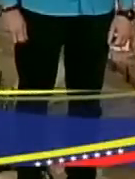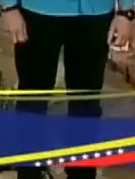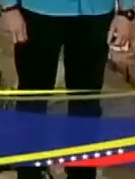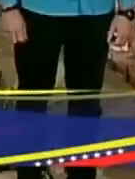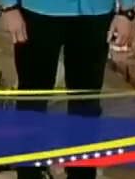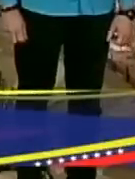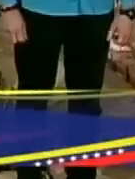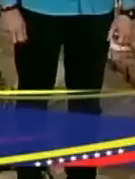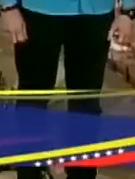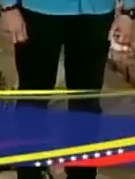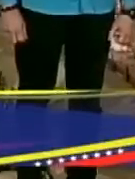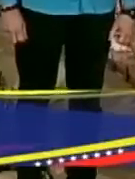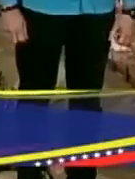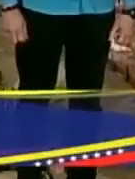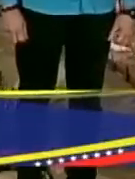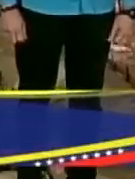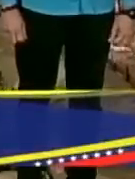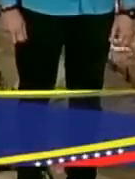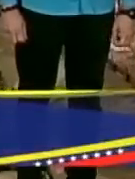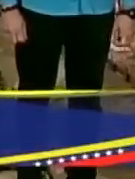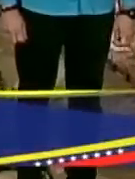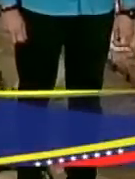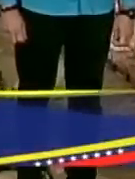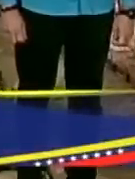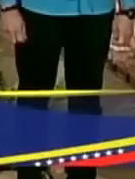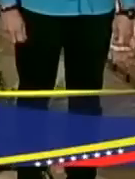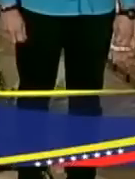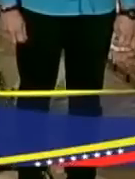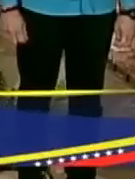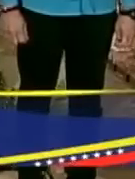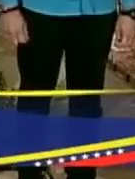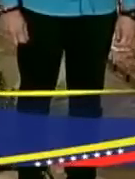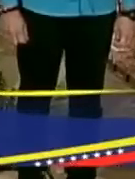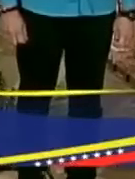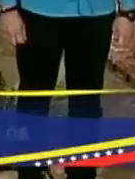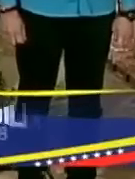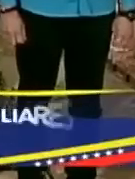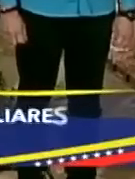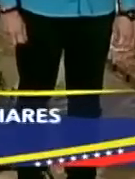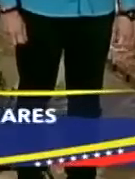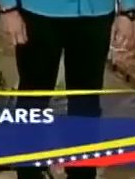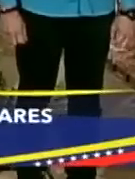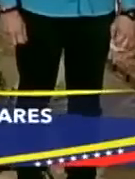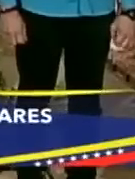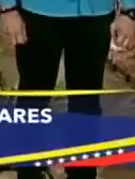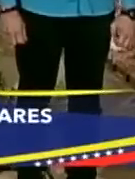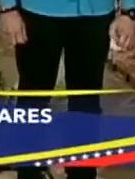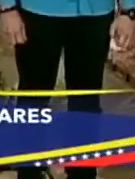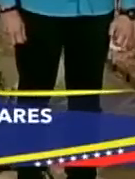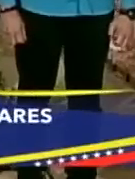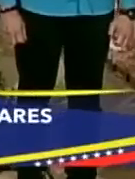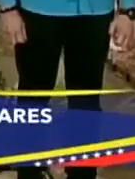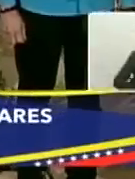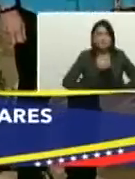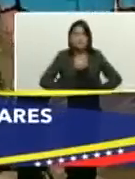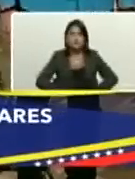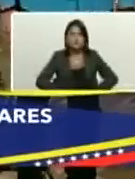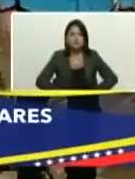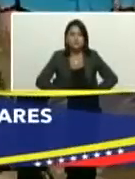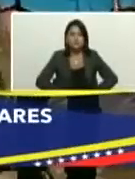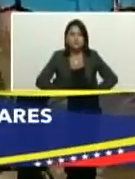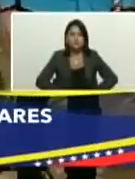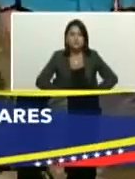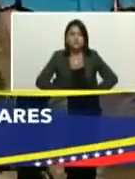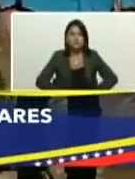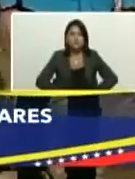calle. Me acompaña el alcalde de Caroní, Tito Oviedo, de la Juventud de Oro de nuestro amado comandante